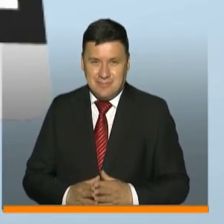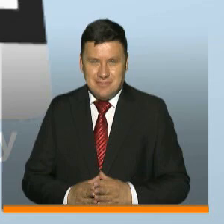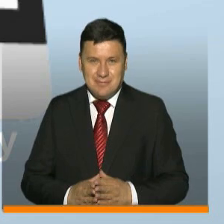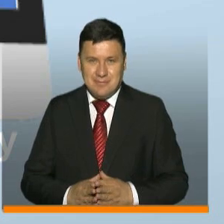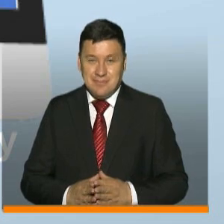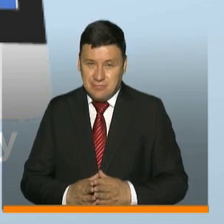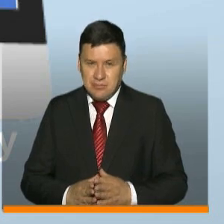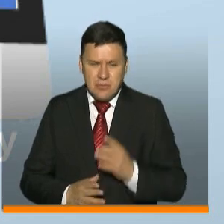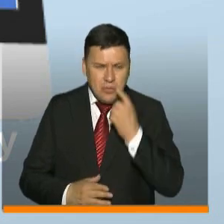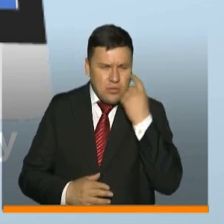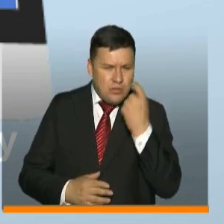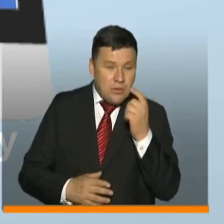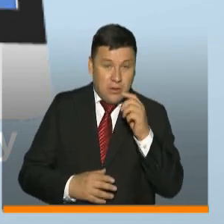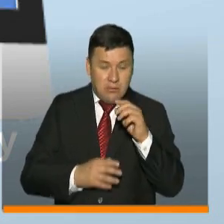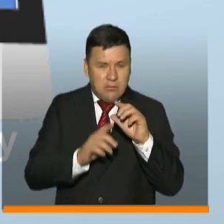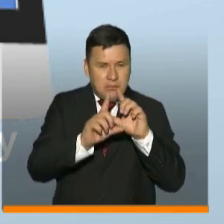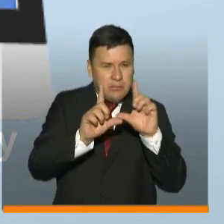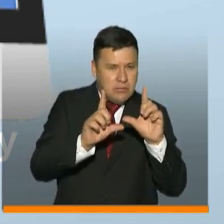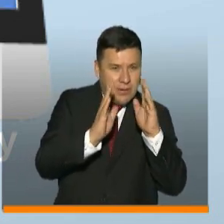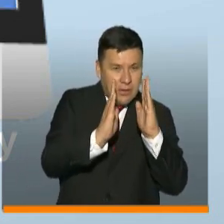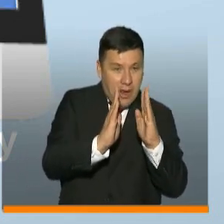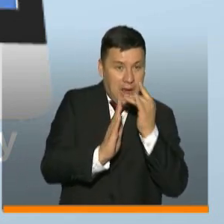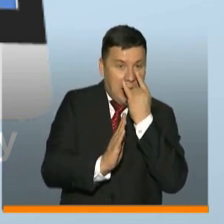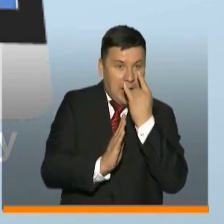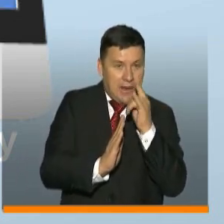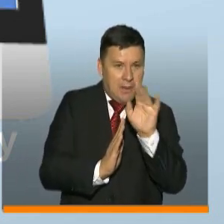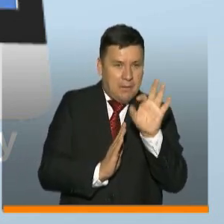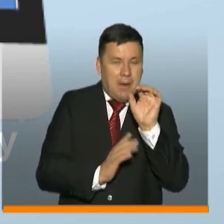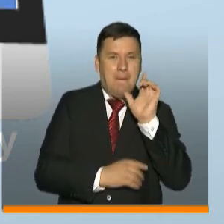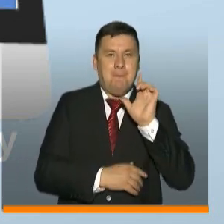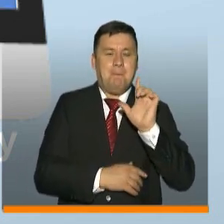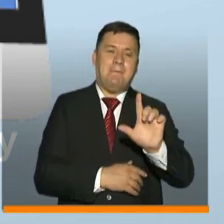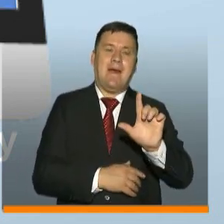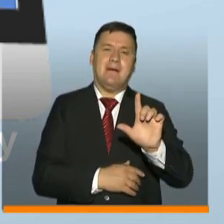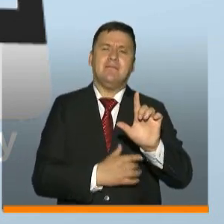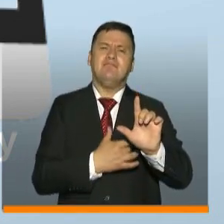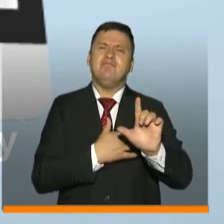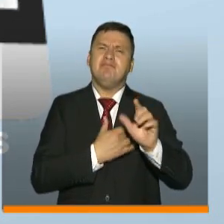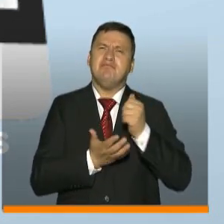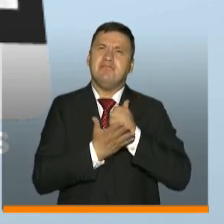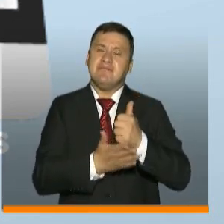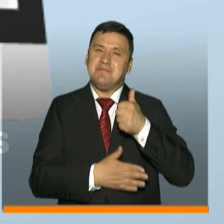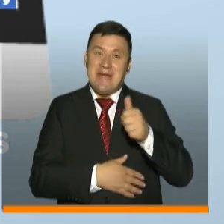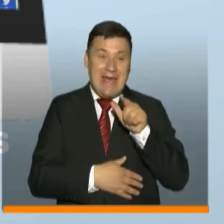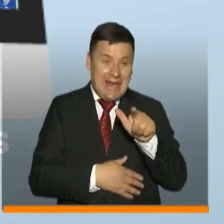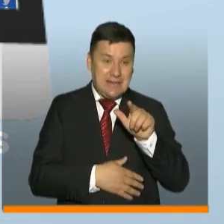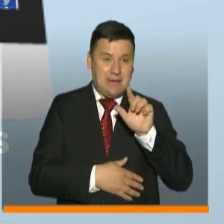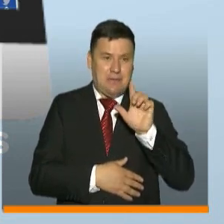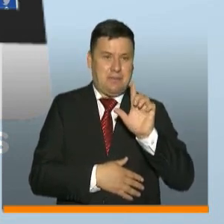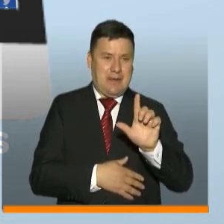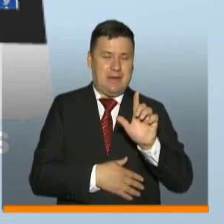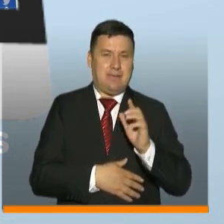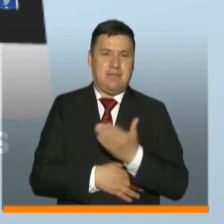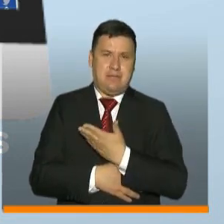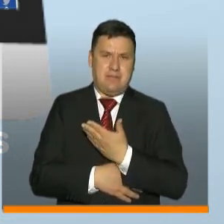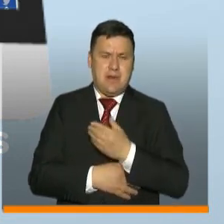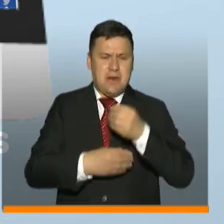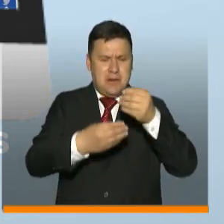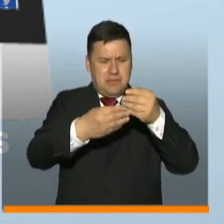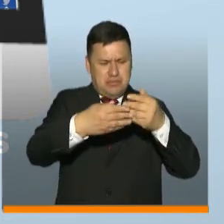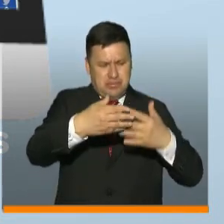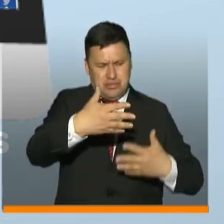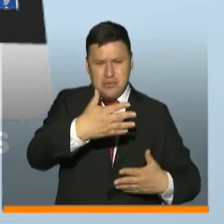www.coronaviruscolombia.gov.co, busca la pestaña Enlaces de Interés y haz clic en Ayudar nos hace bien. Allí encontrarás todos los